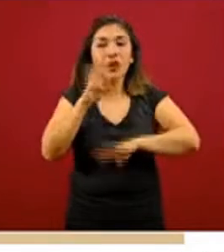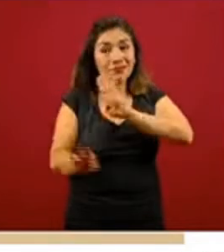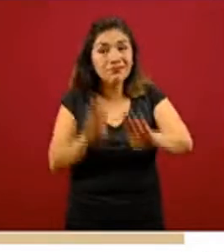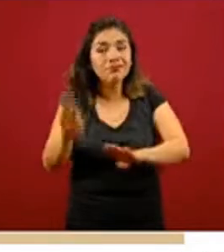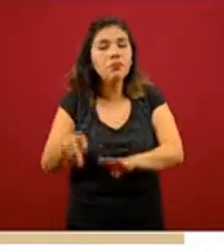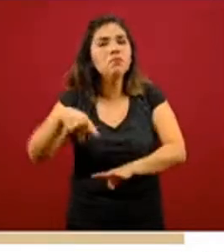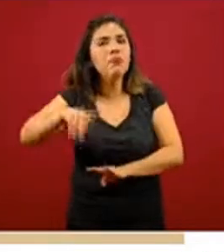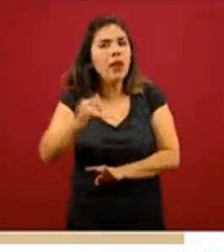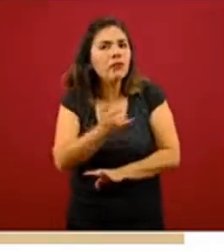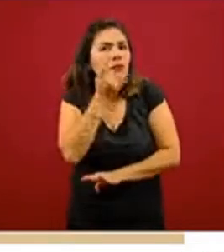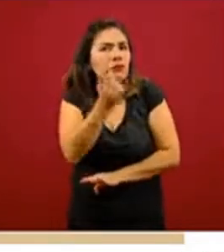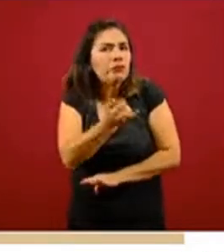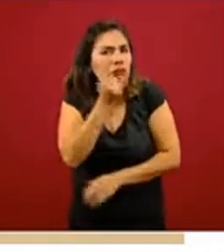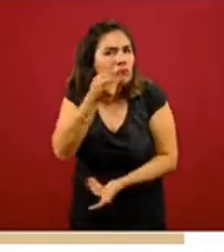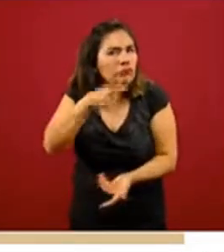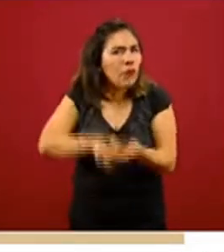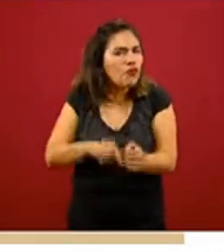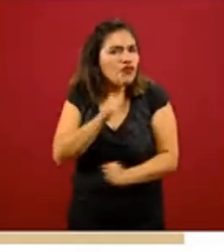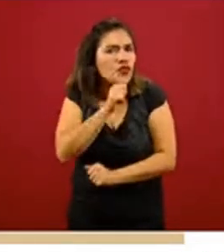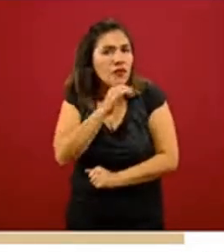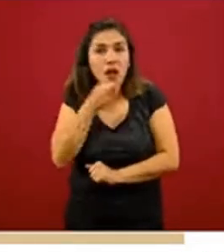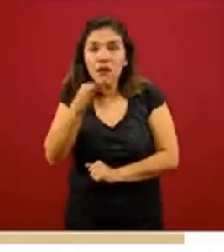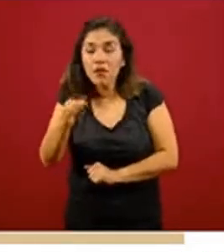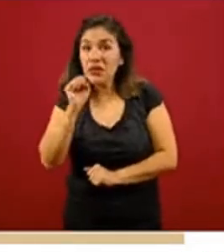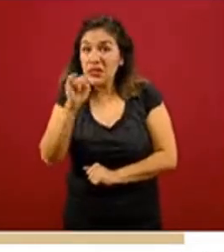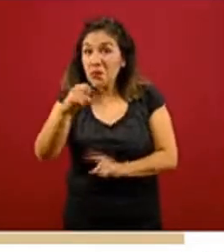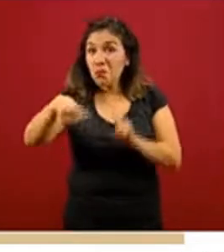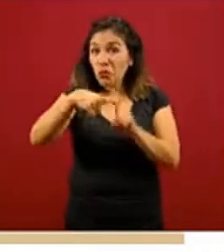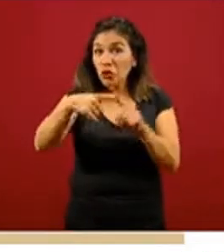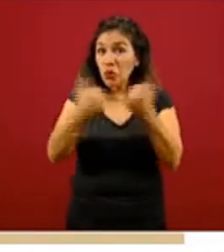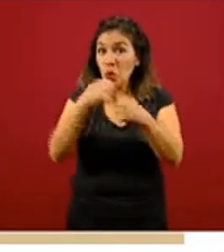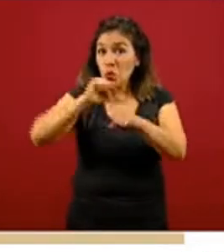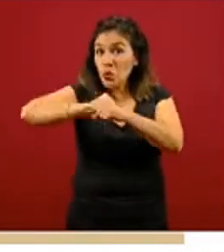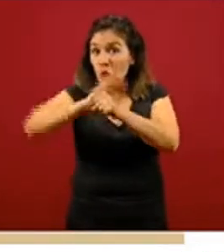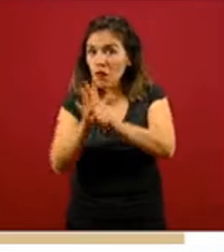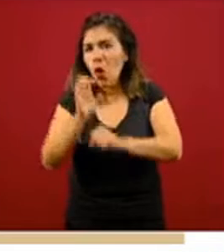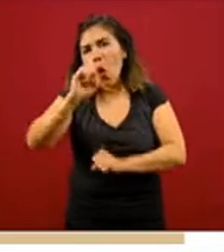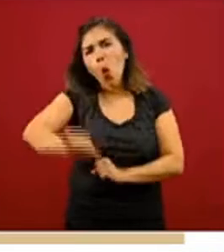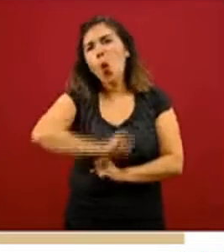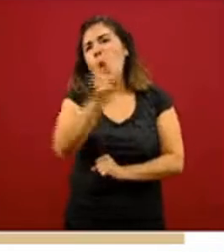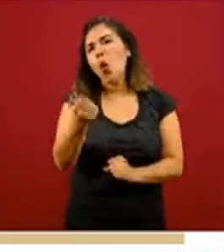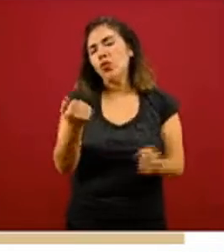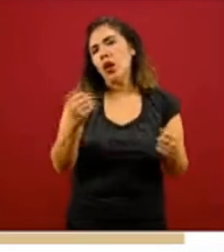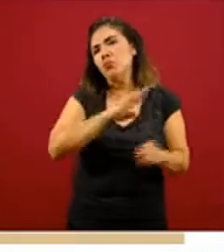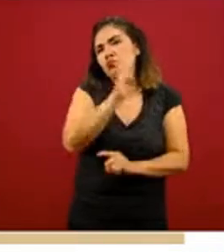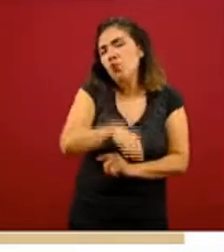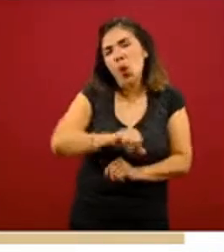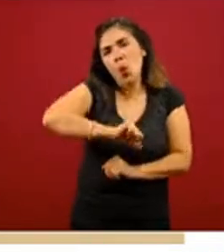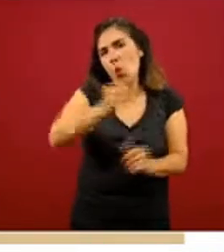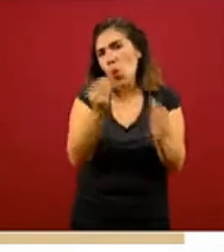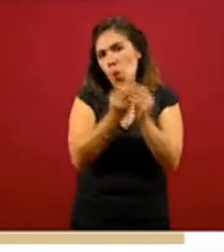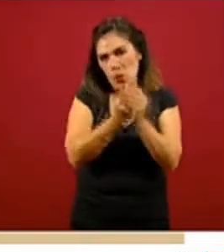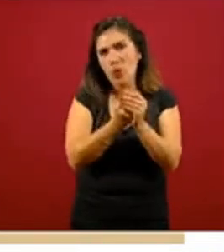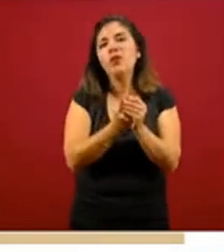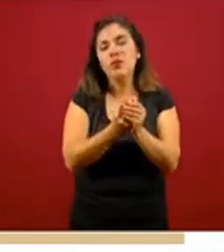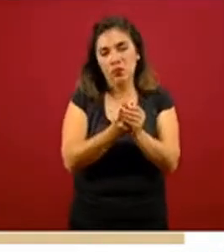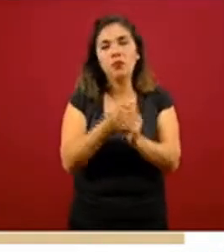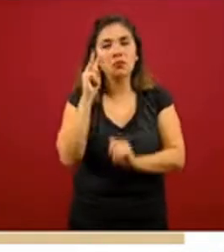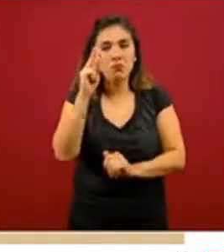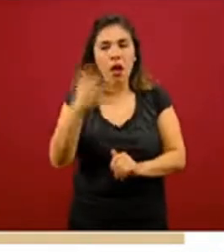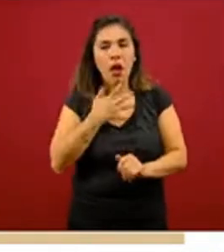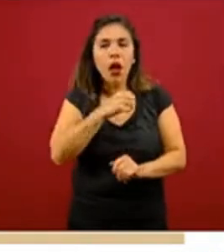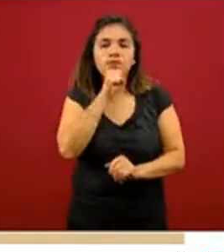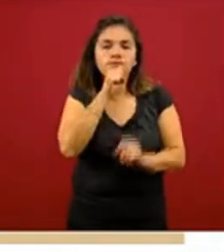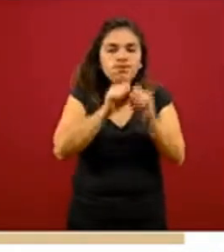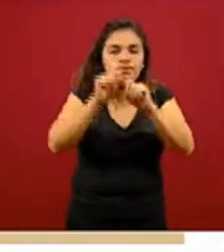que tienen una muestra de laboratorio pero que todavía está pendiente su resultado, y podemos prácticamente verlas